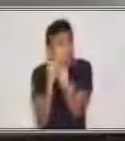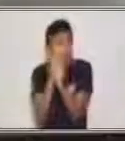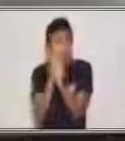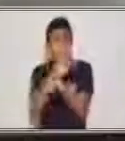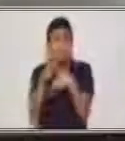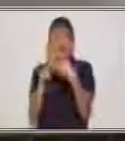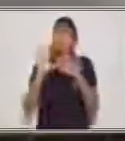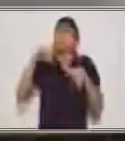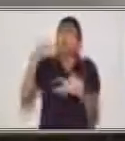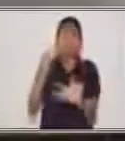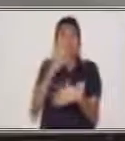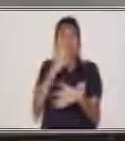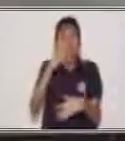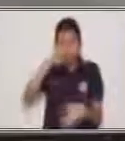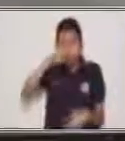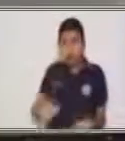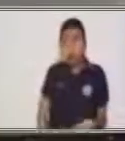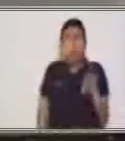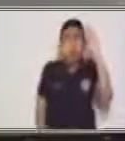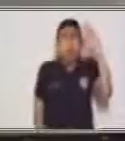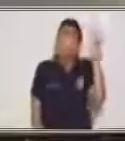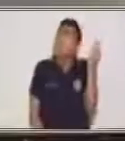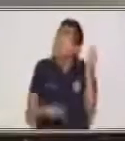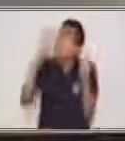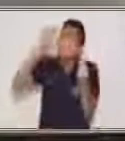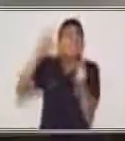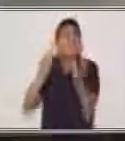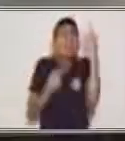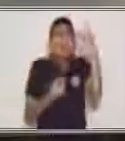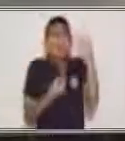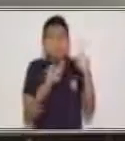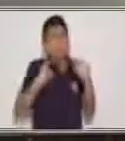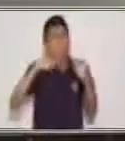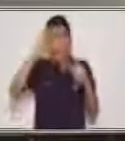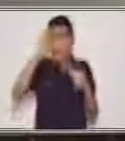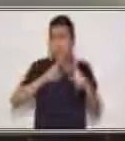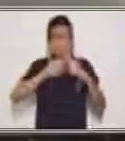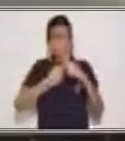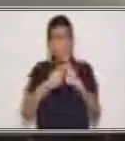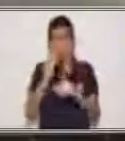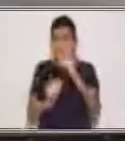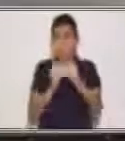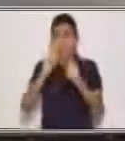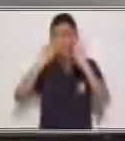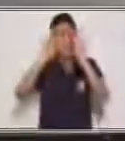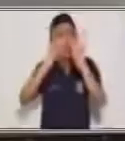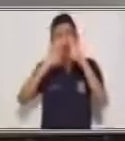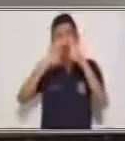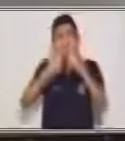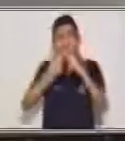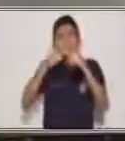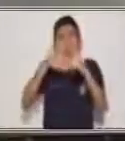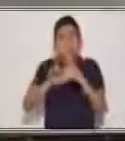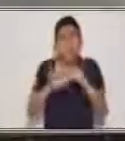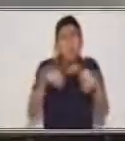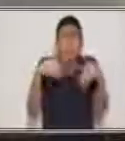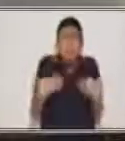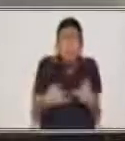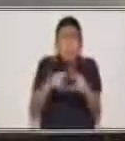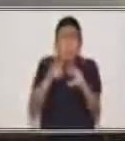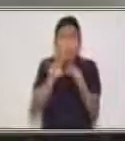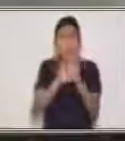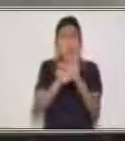es ¿por qué? ¿Por qué? ¿Por qué? Porque en esa etapa precisamente ellos están descubriendo por qué son así las